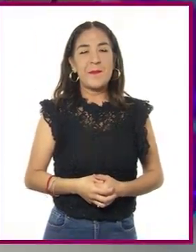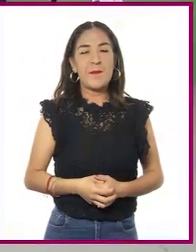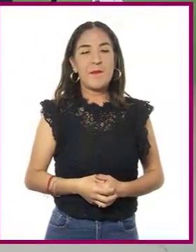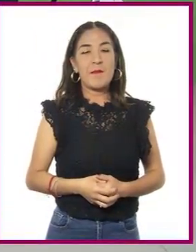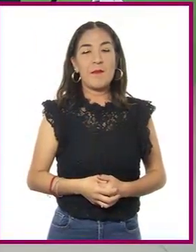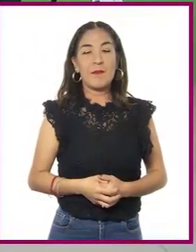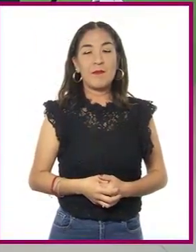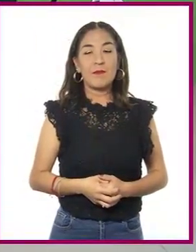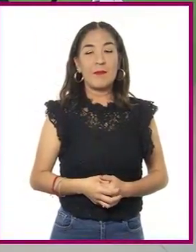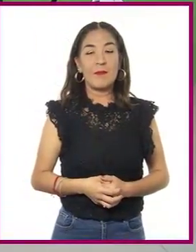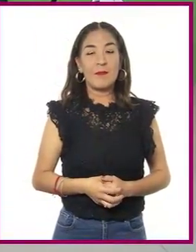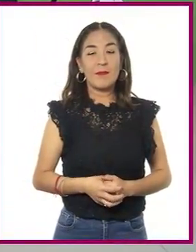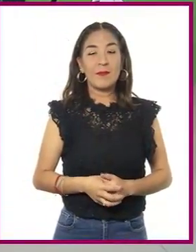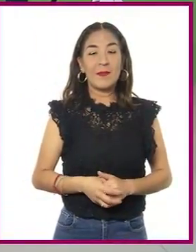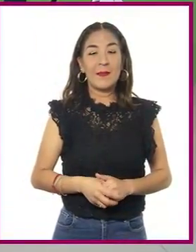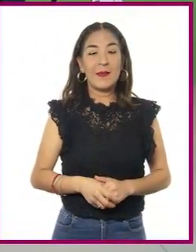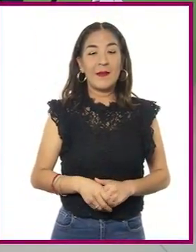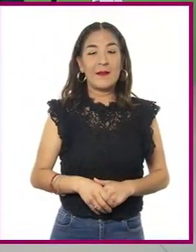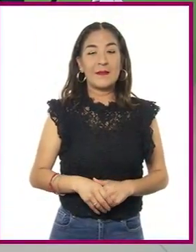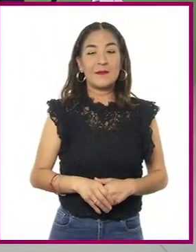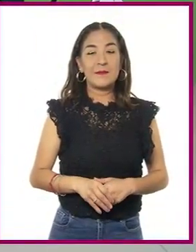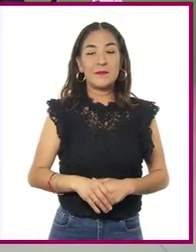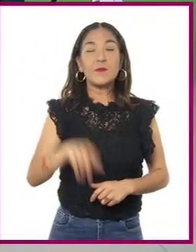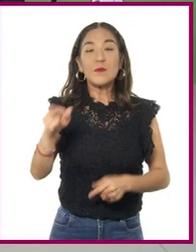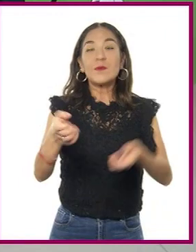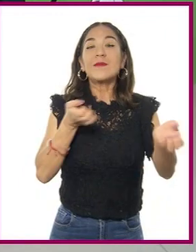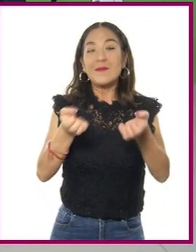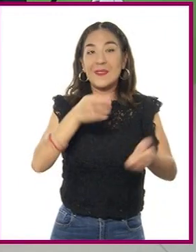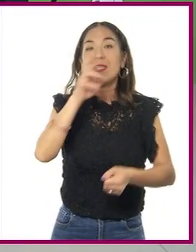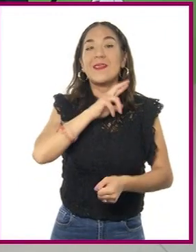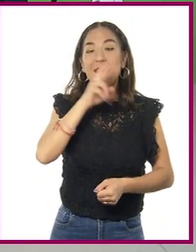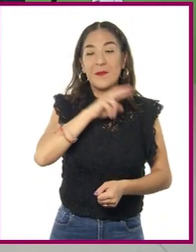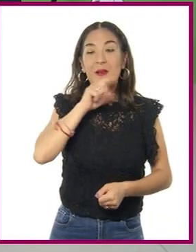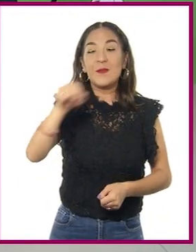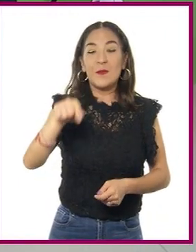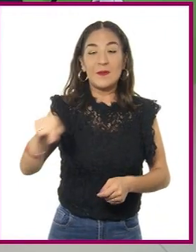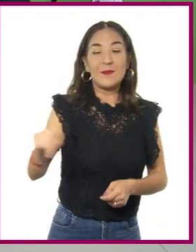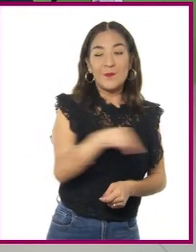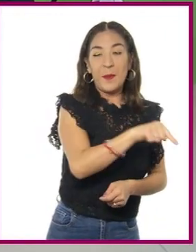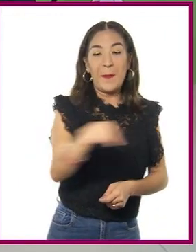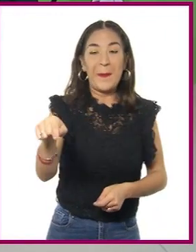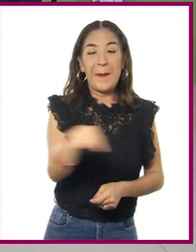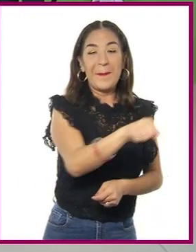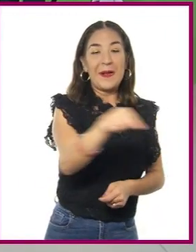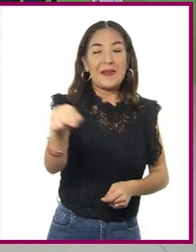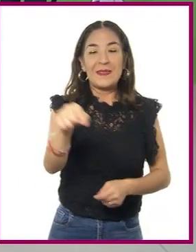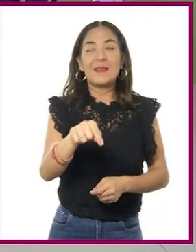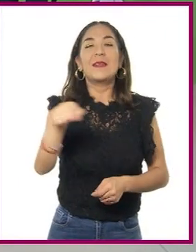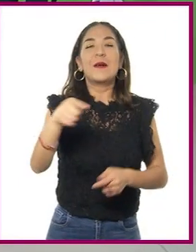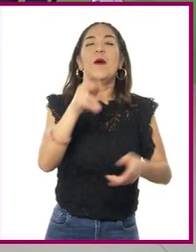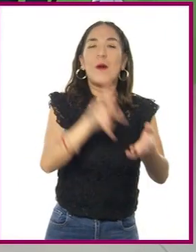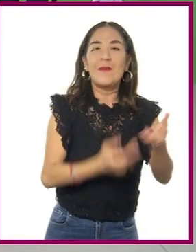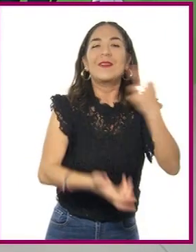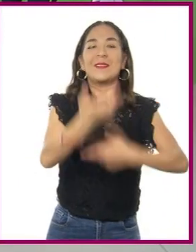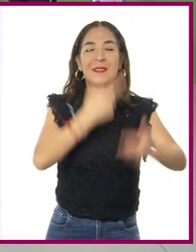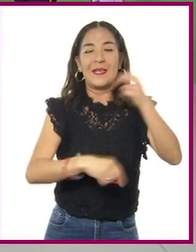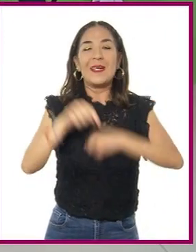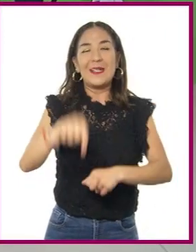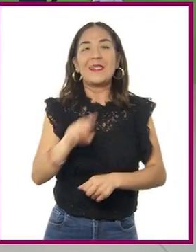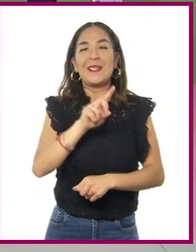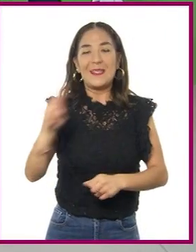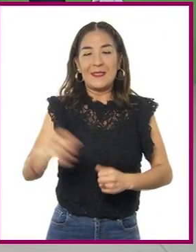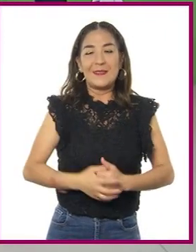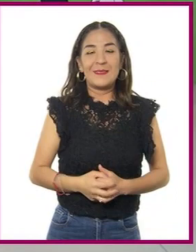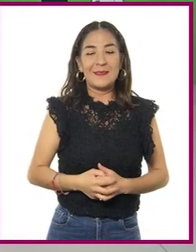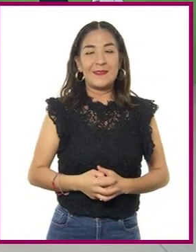Muy bien, siguiente ejercicio un poquito más rápido, le metemos velocidad, va a ser en zigzag y regreso por el lado derecho a volverlo a hacer 3 ocasiones.